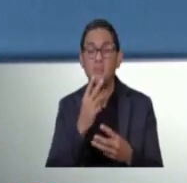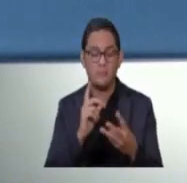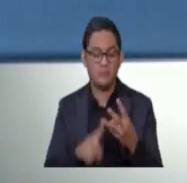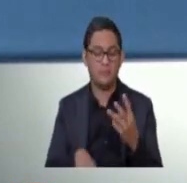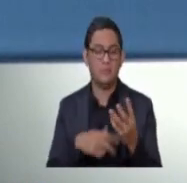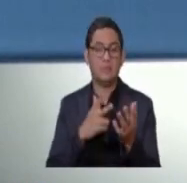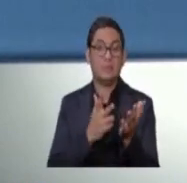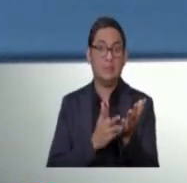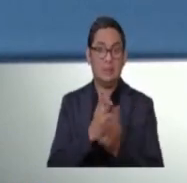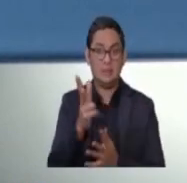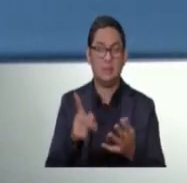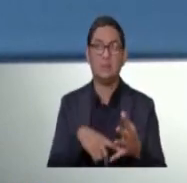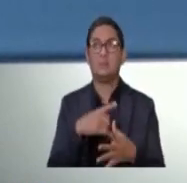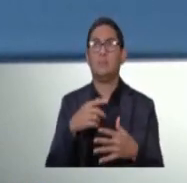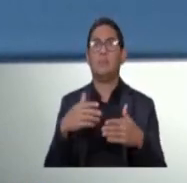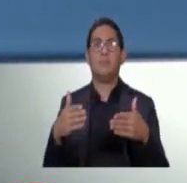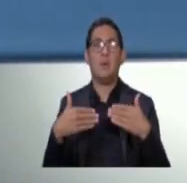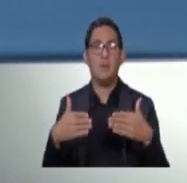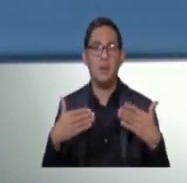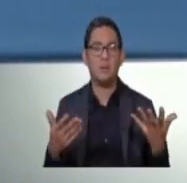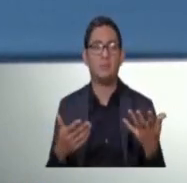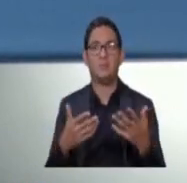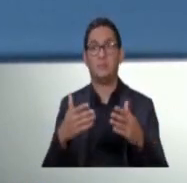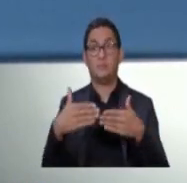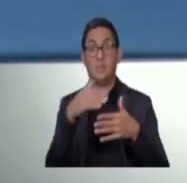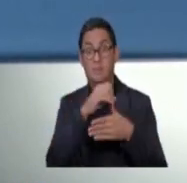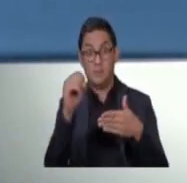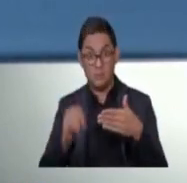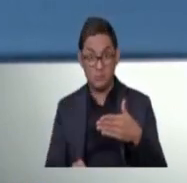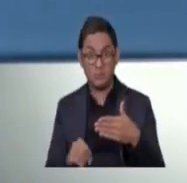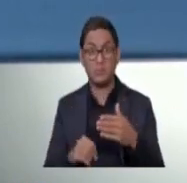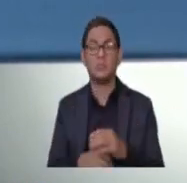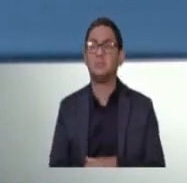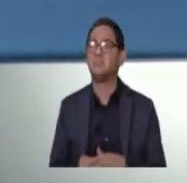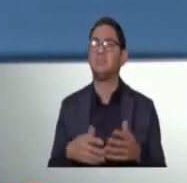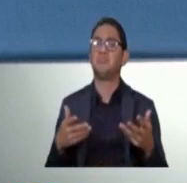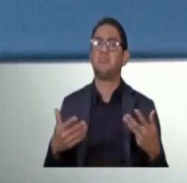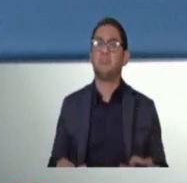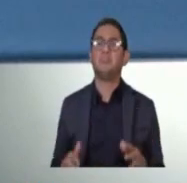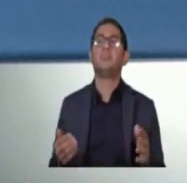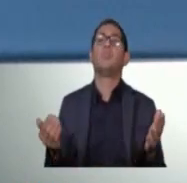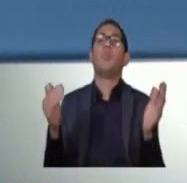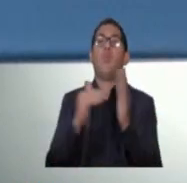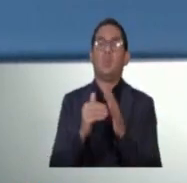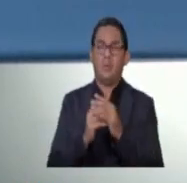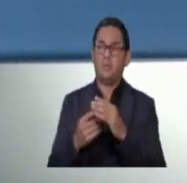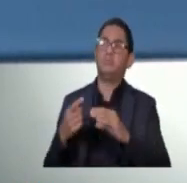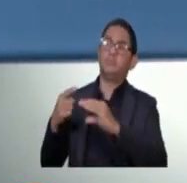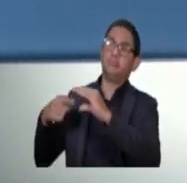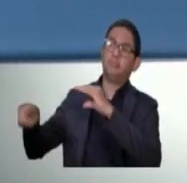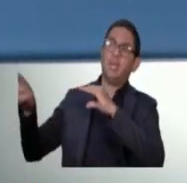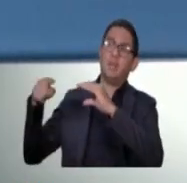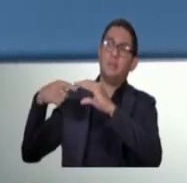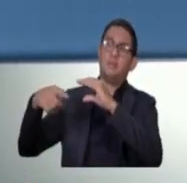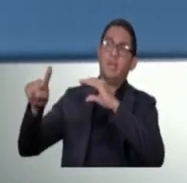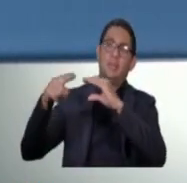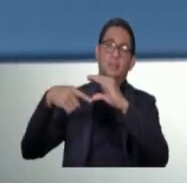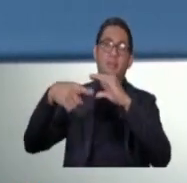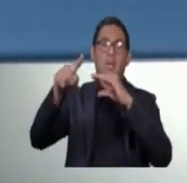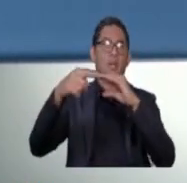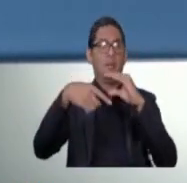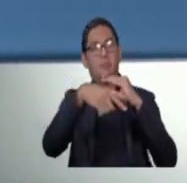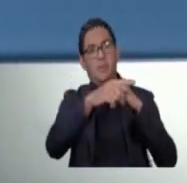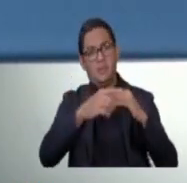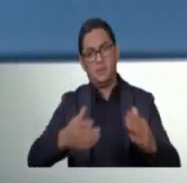panamá panamá oeste fueron entregadas nuevas dosis para continuar con el esquema establecido